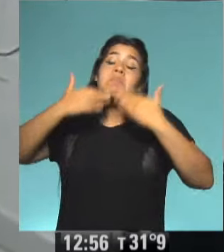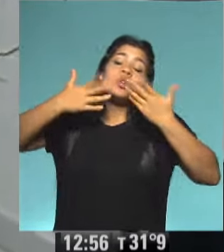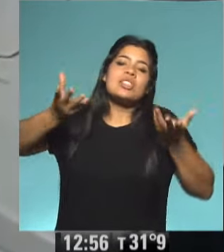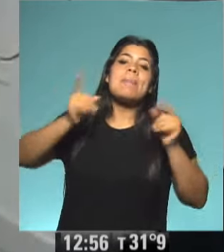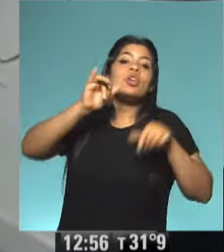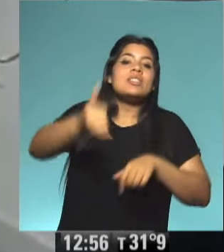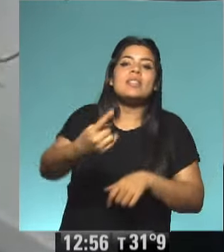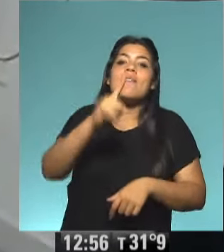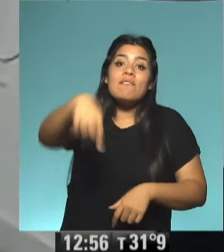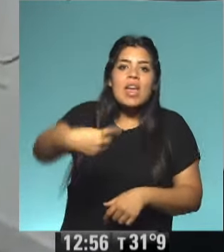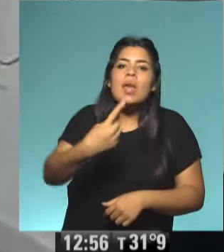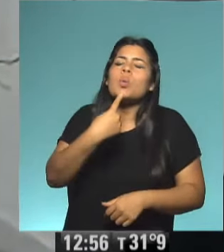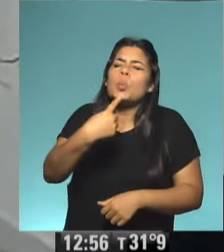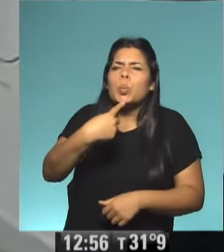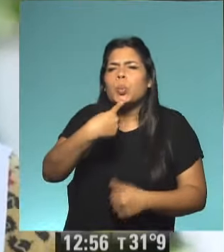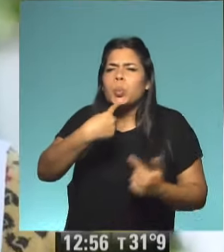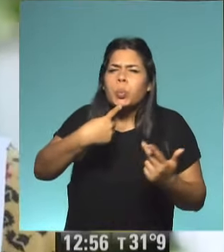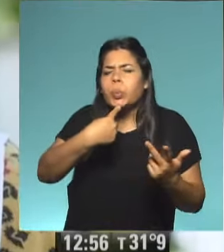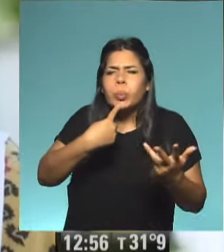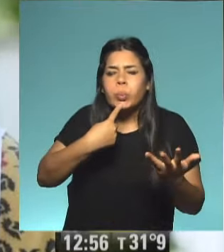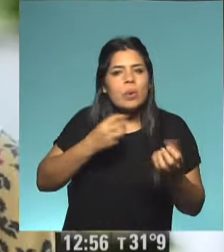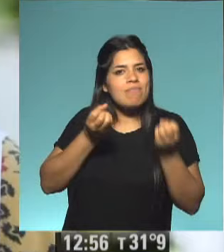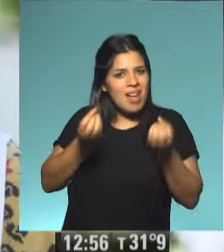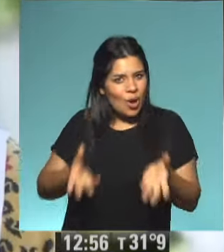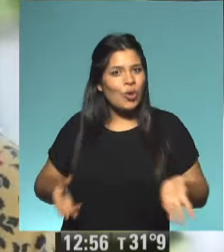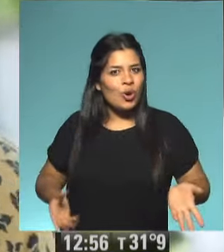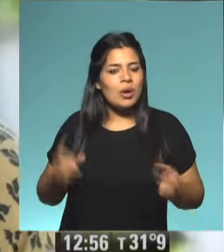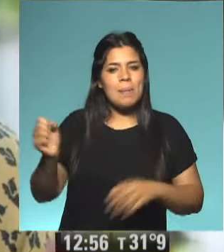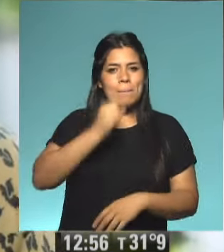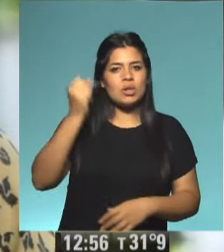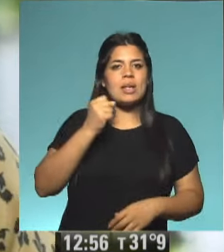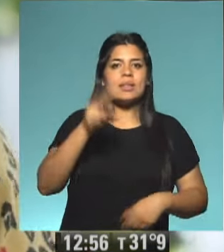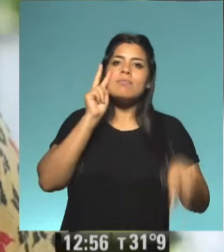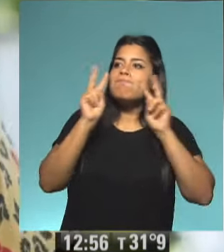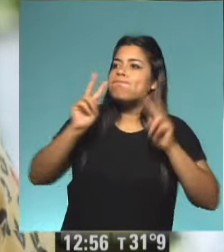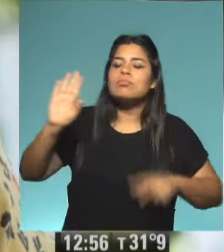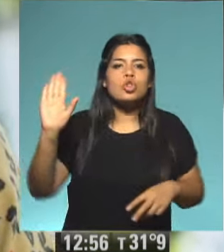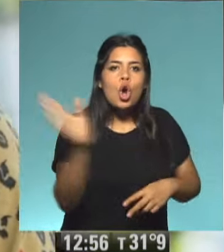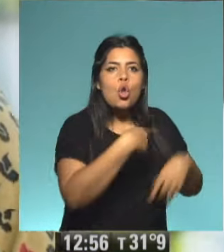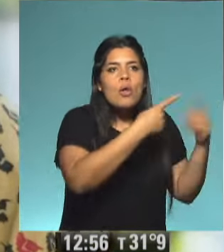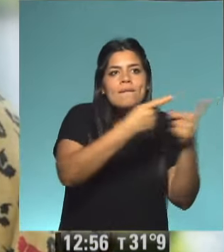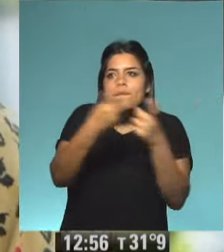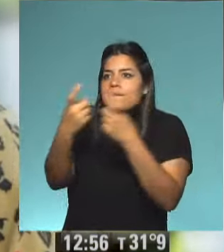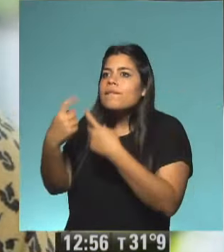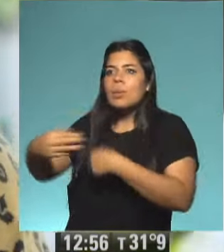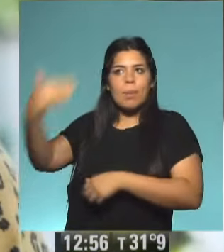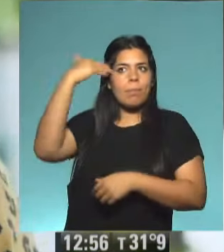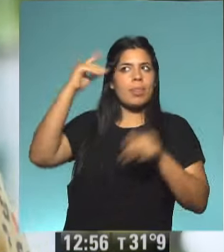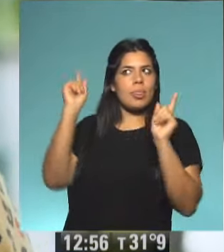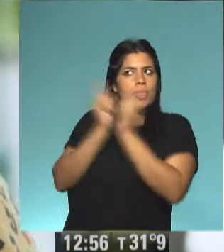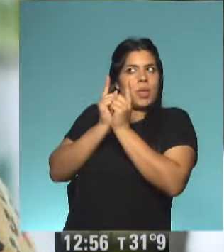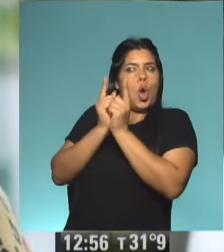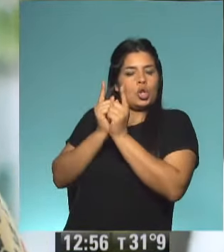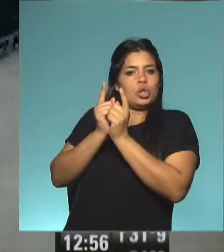amplio, es variado, las voces son diversas y que es importante escuchar a todos para después poder hacer la propia síntesis que también va cambiando con el